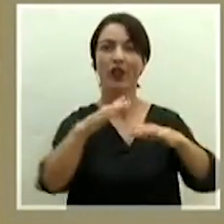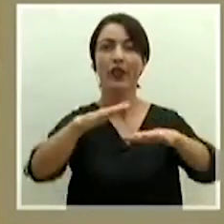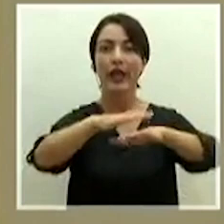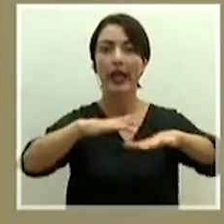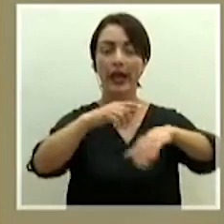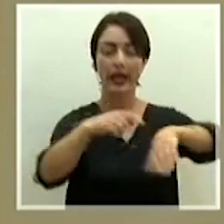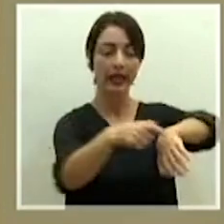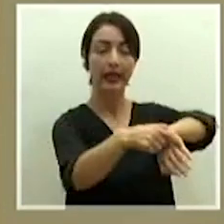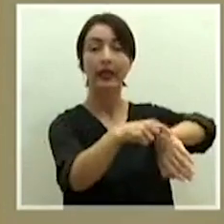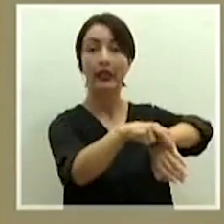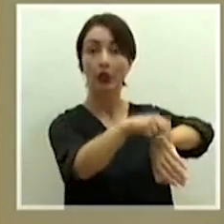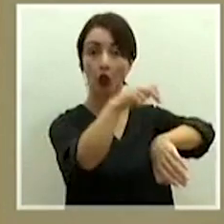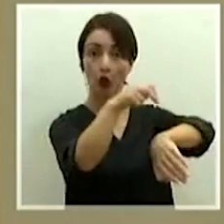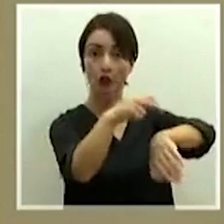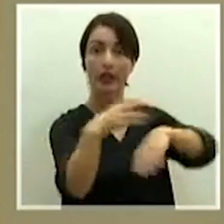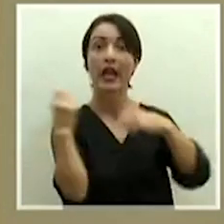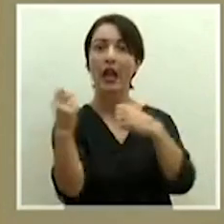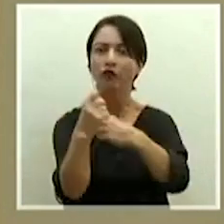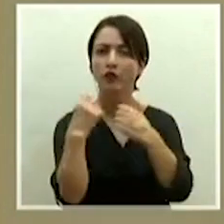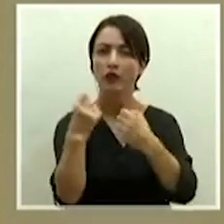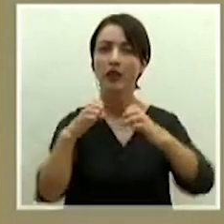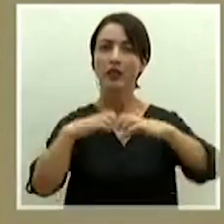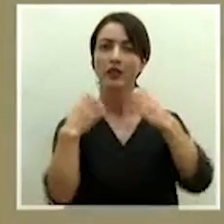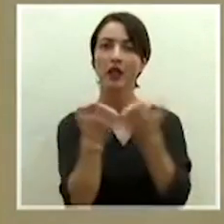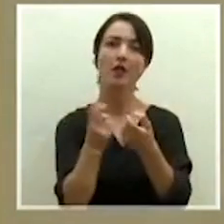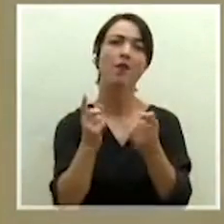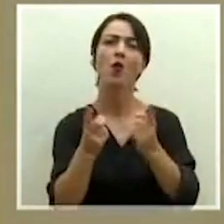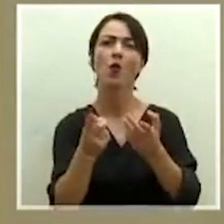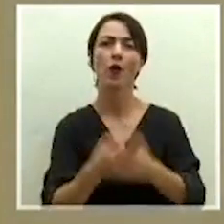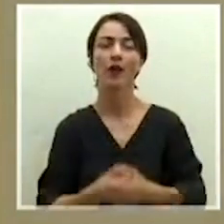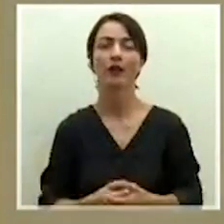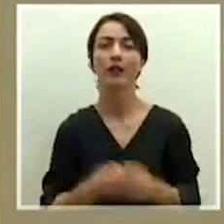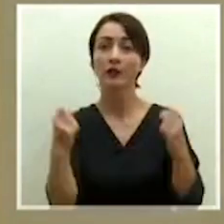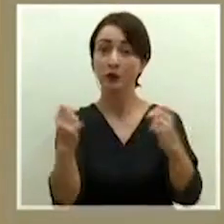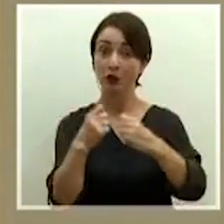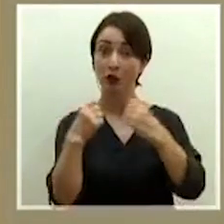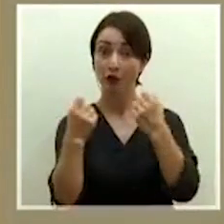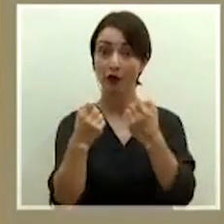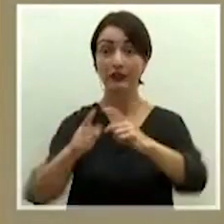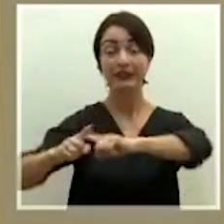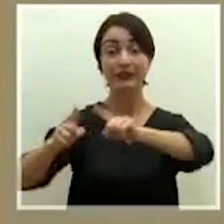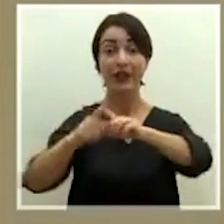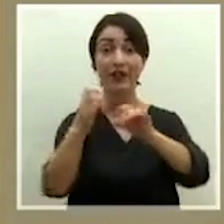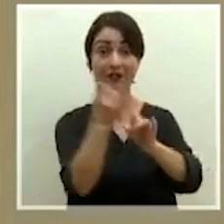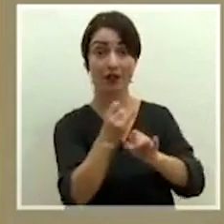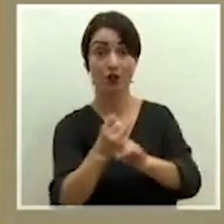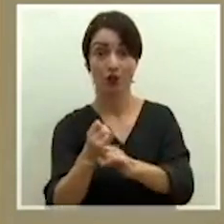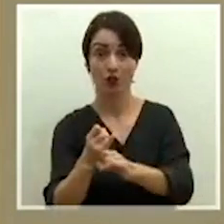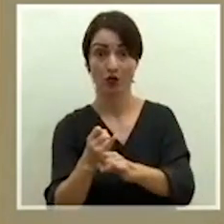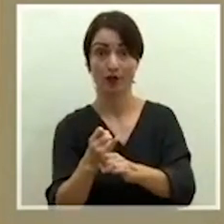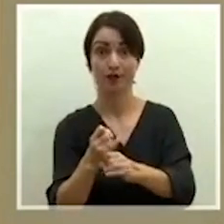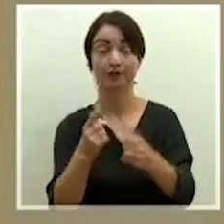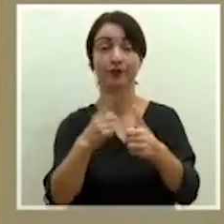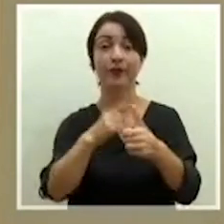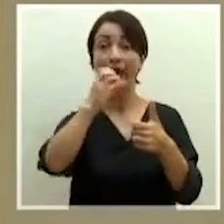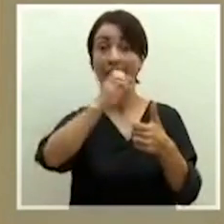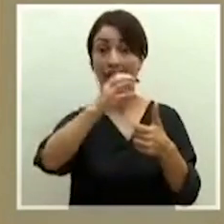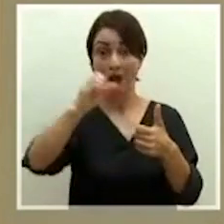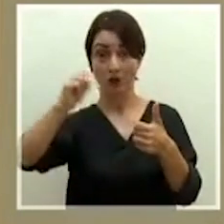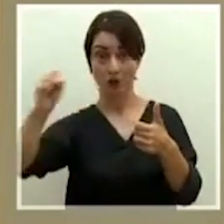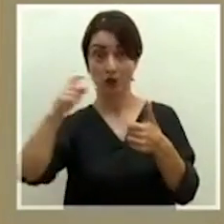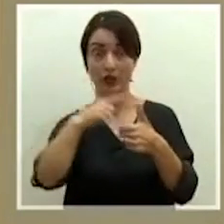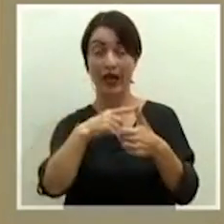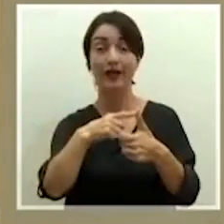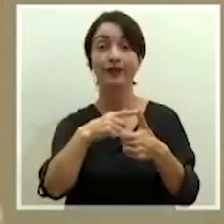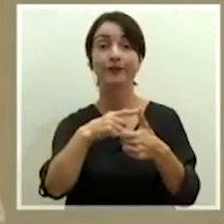La fortaleza del equipo es una fortaleza interinstitucional. Estamos hablando de la Caja Costarricense del